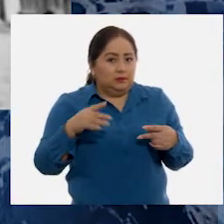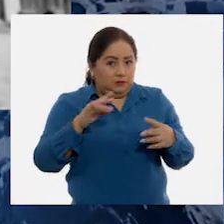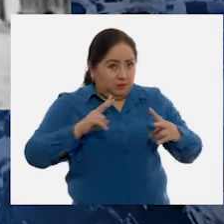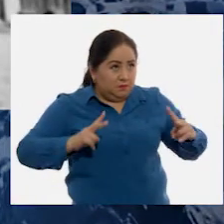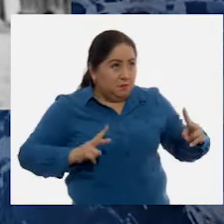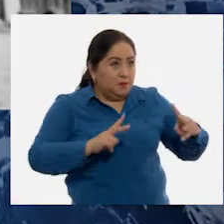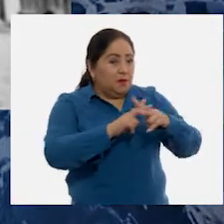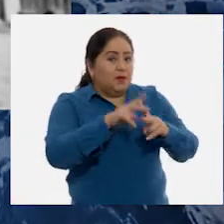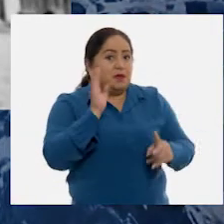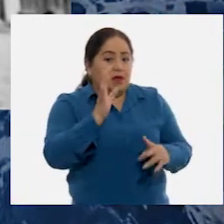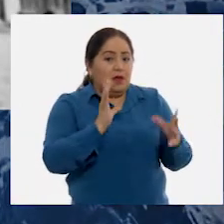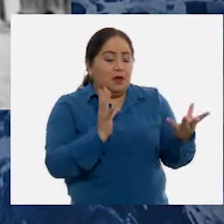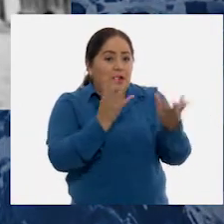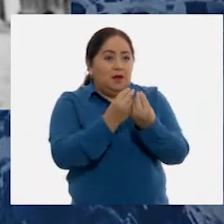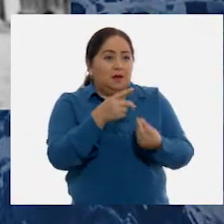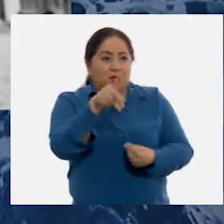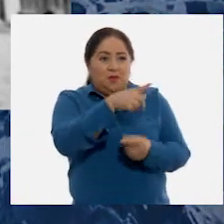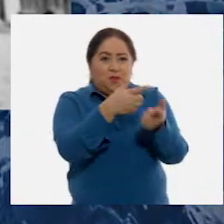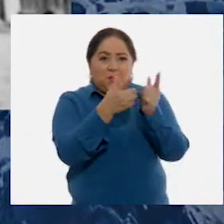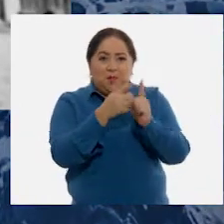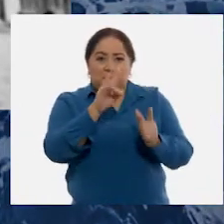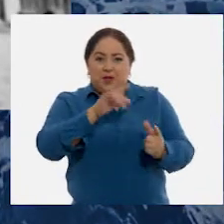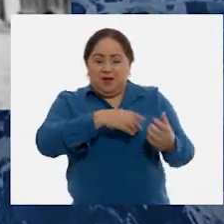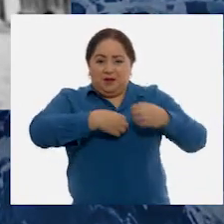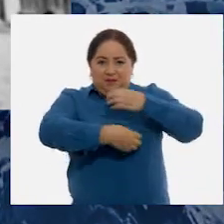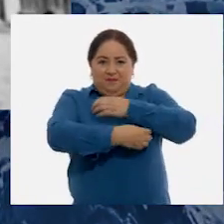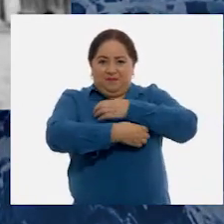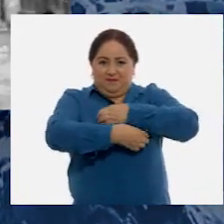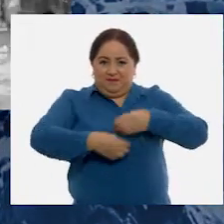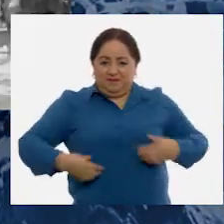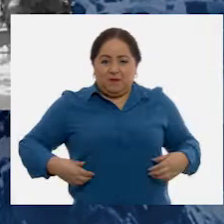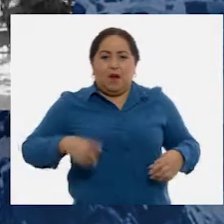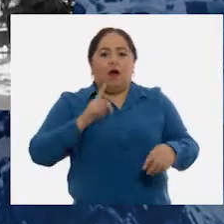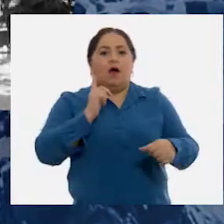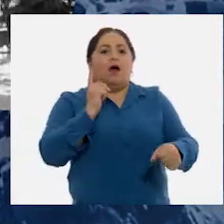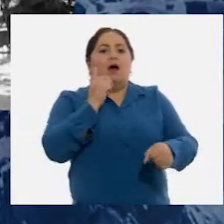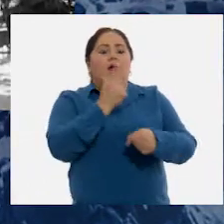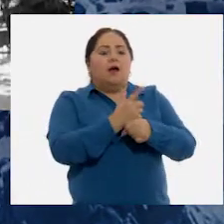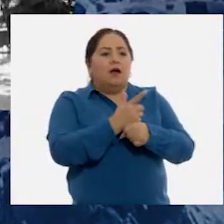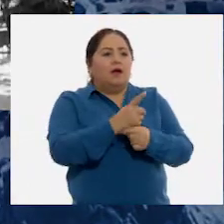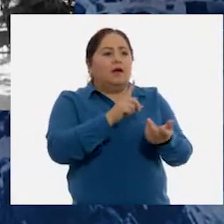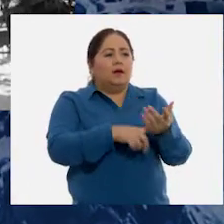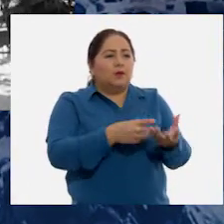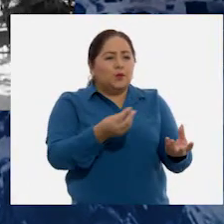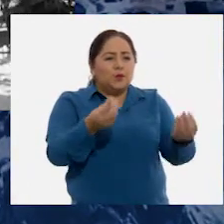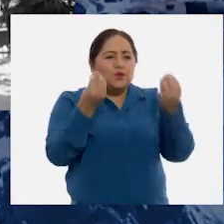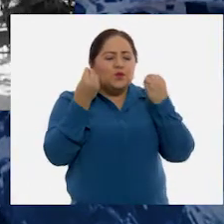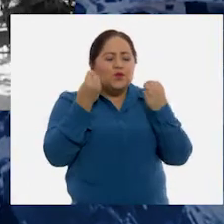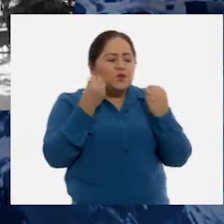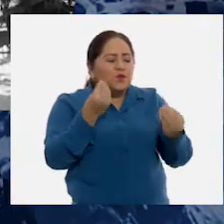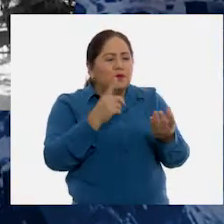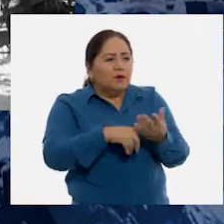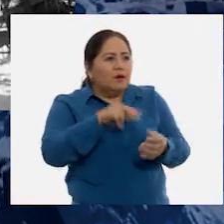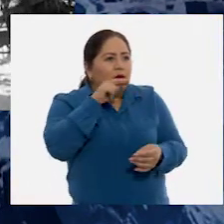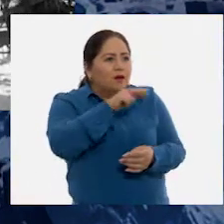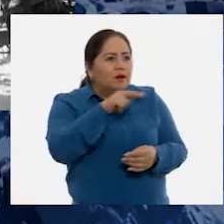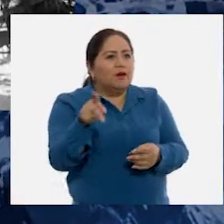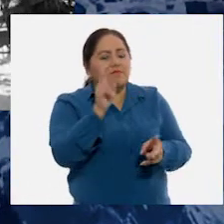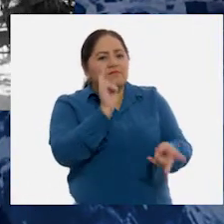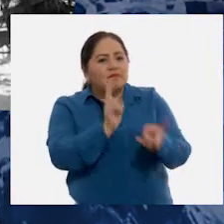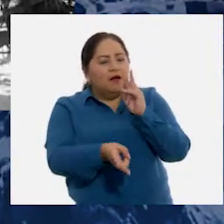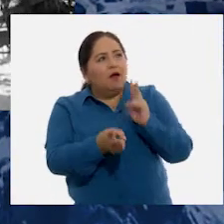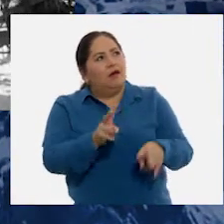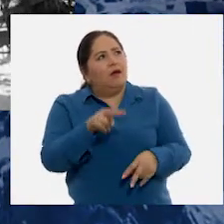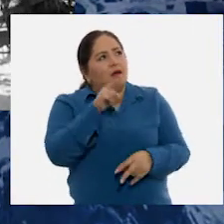peleado ya junto con la de Villa, se vino a cuenta de que todo lo que con tanto entusiasmo estaban